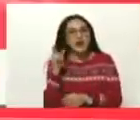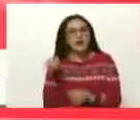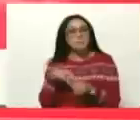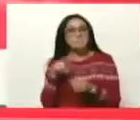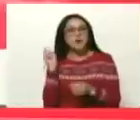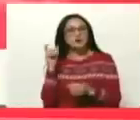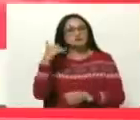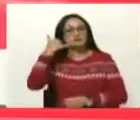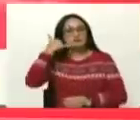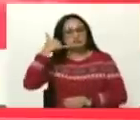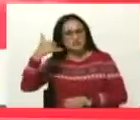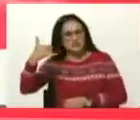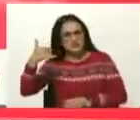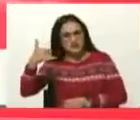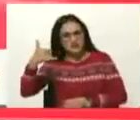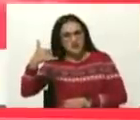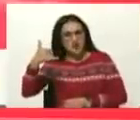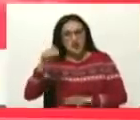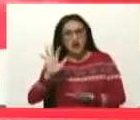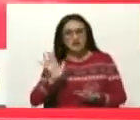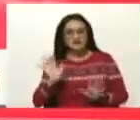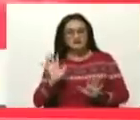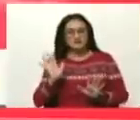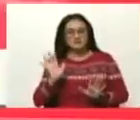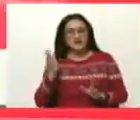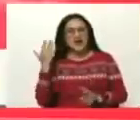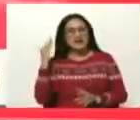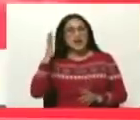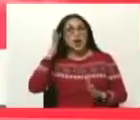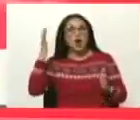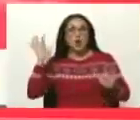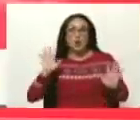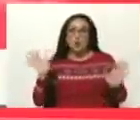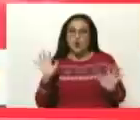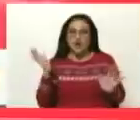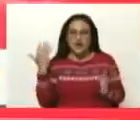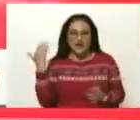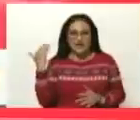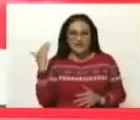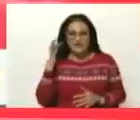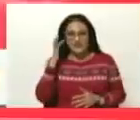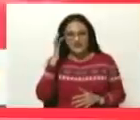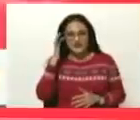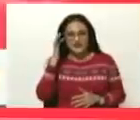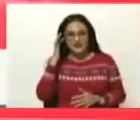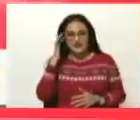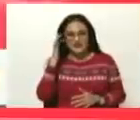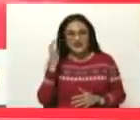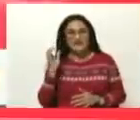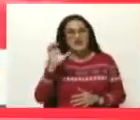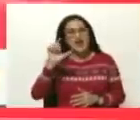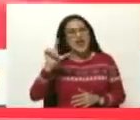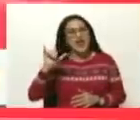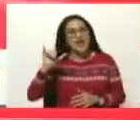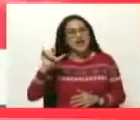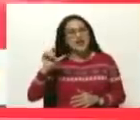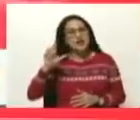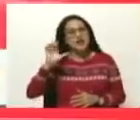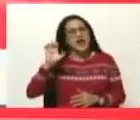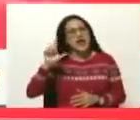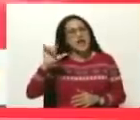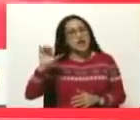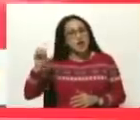Una llamada telefónica los alejó. Eran los tiempos de la locura, ¿no? Donde estaban aquel señor Elio Ebran, estaba el señor